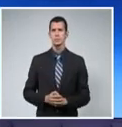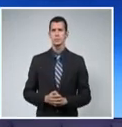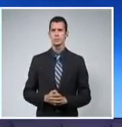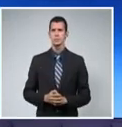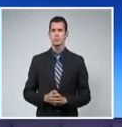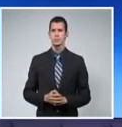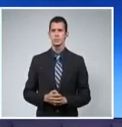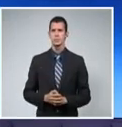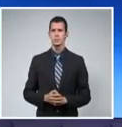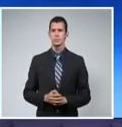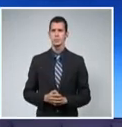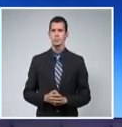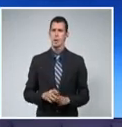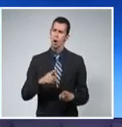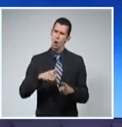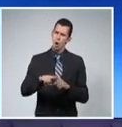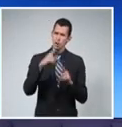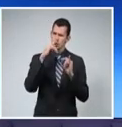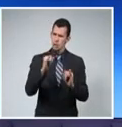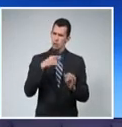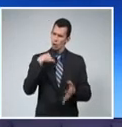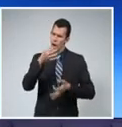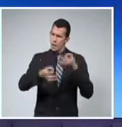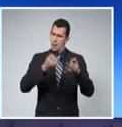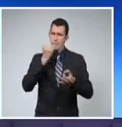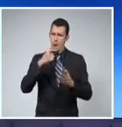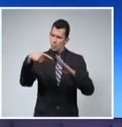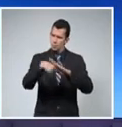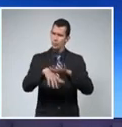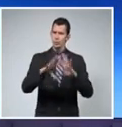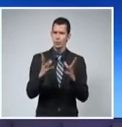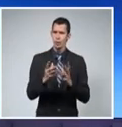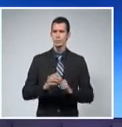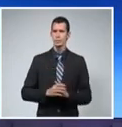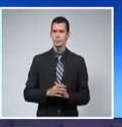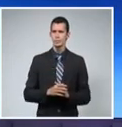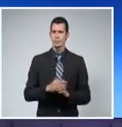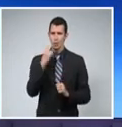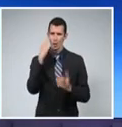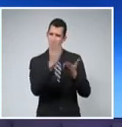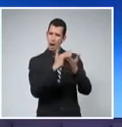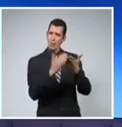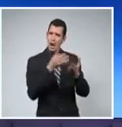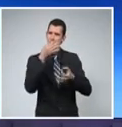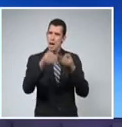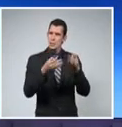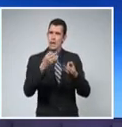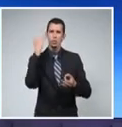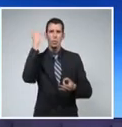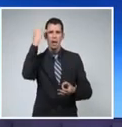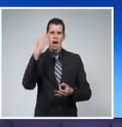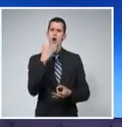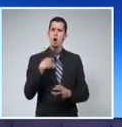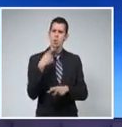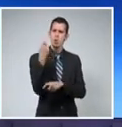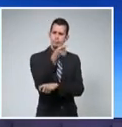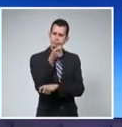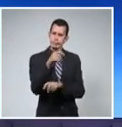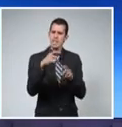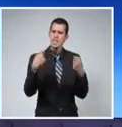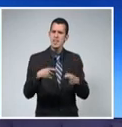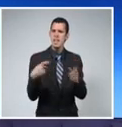financiamientos para los actores en Cuba y de estos manuales escritos desde las Fuerzas Armadas de los Estados Unidos, que les indican los